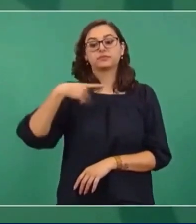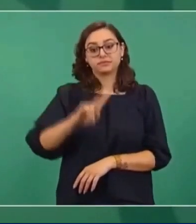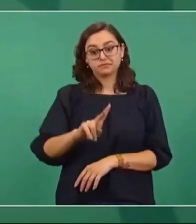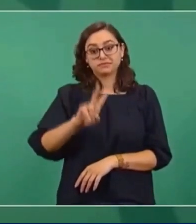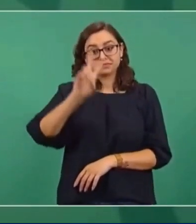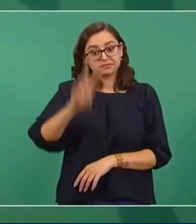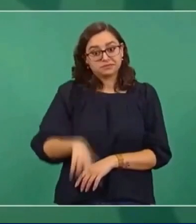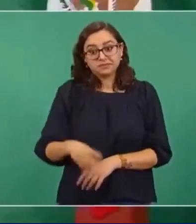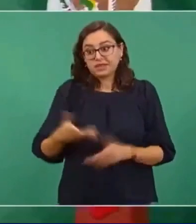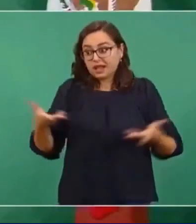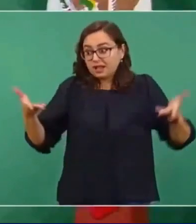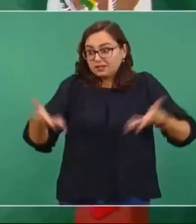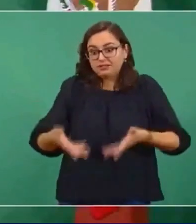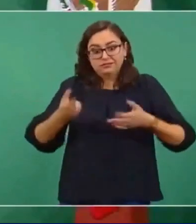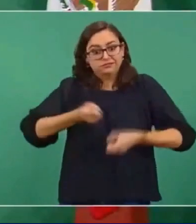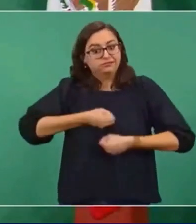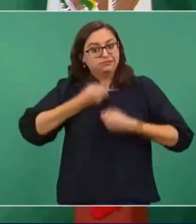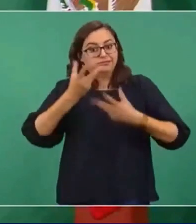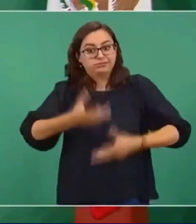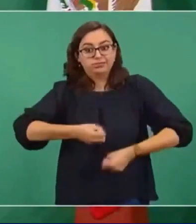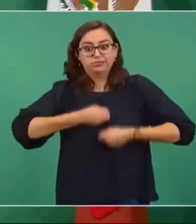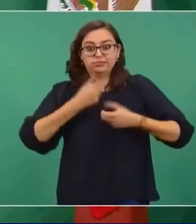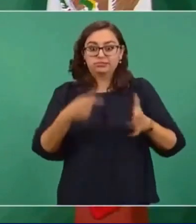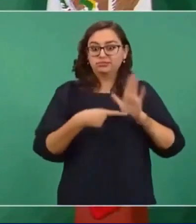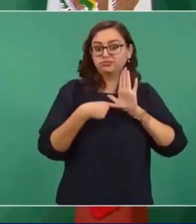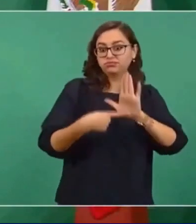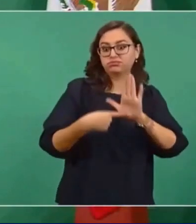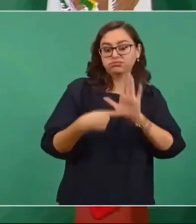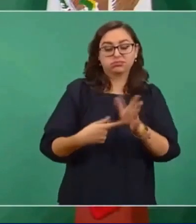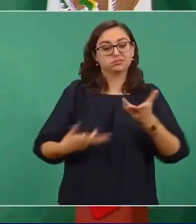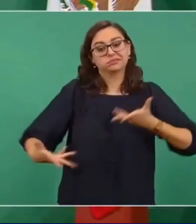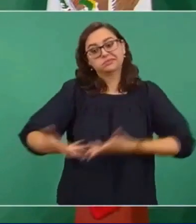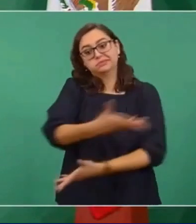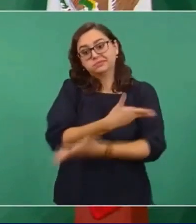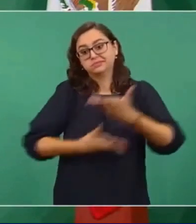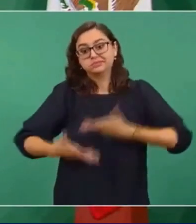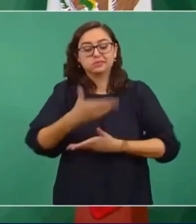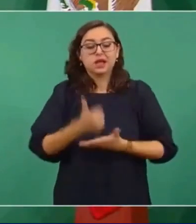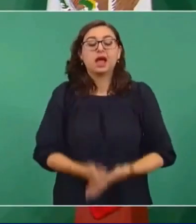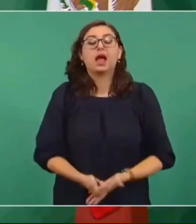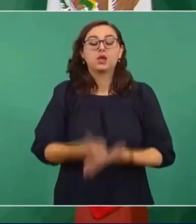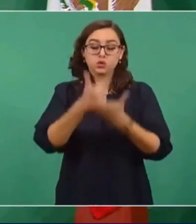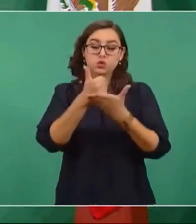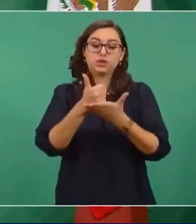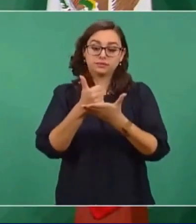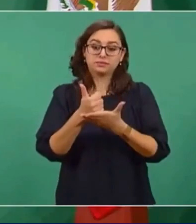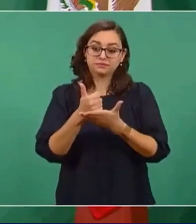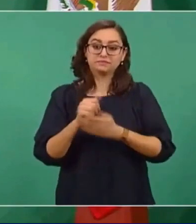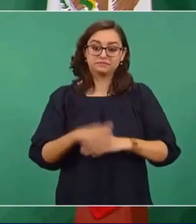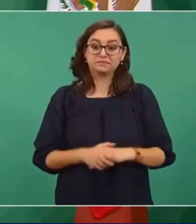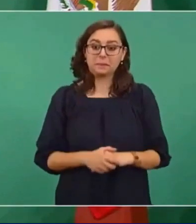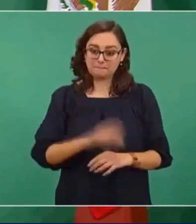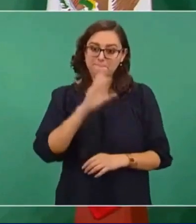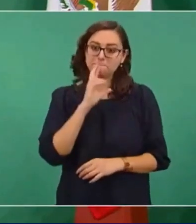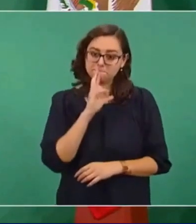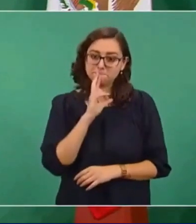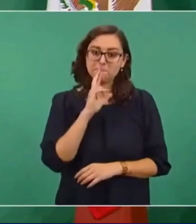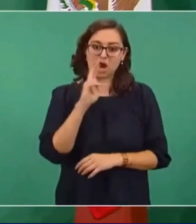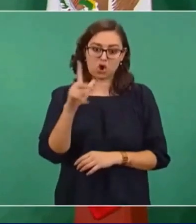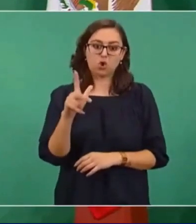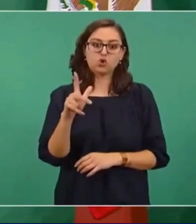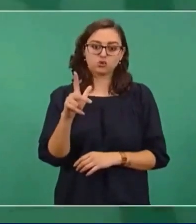ayuda el que se ventilen estas cosas. Es preferible